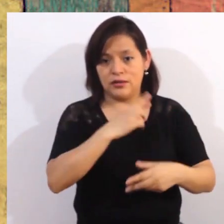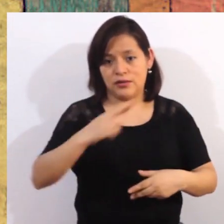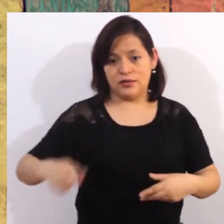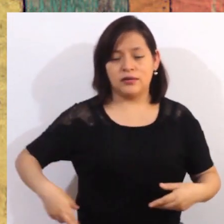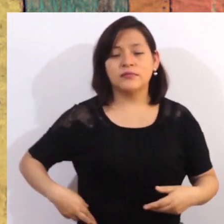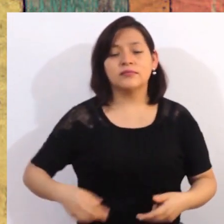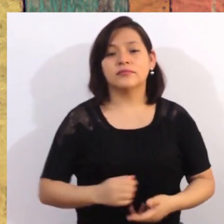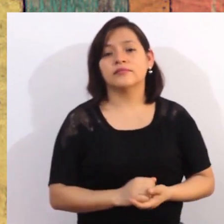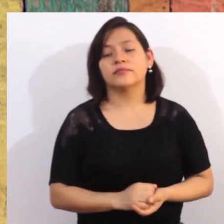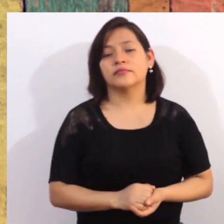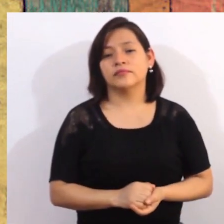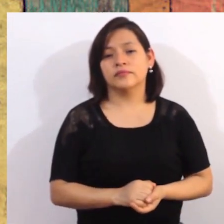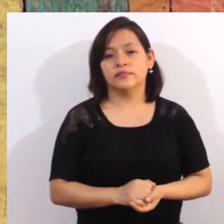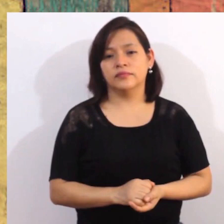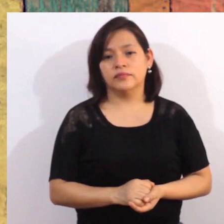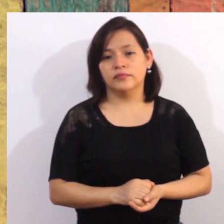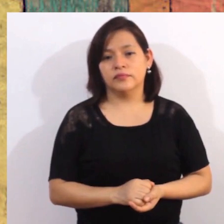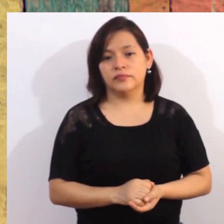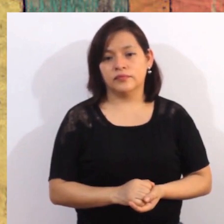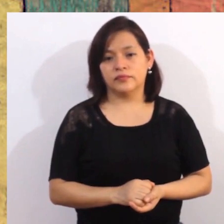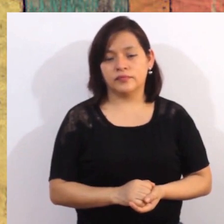año 486 a.C.